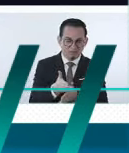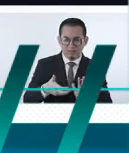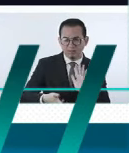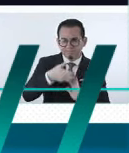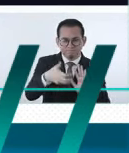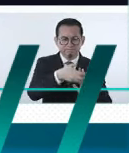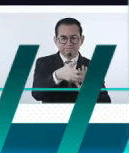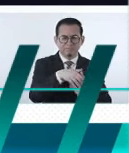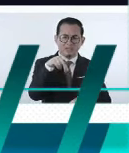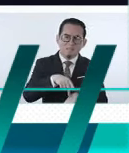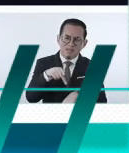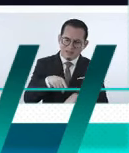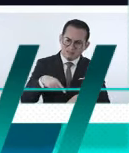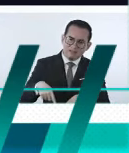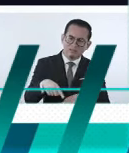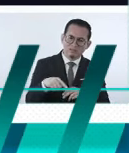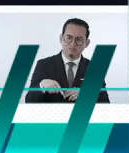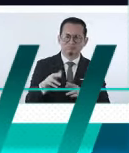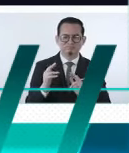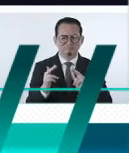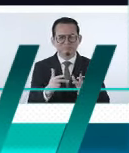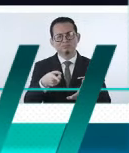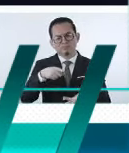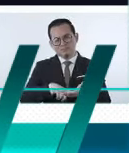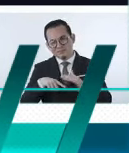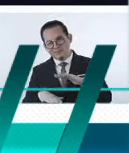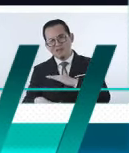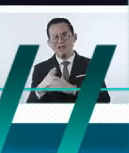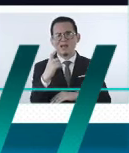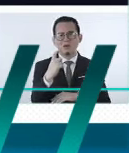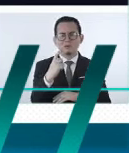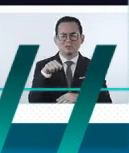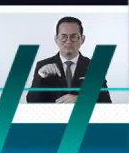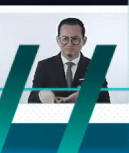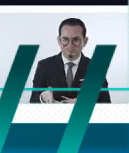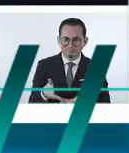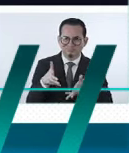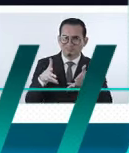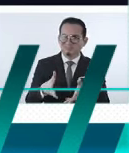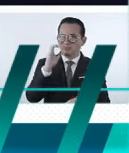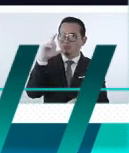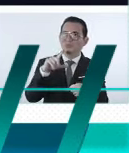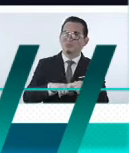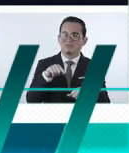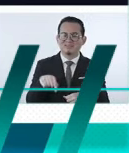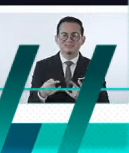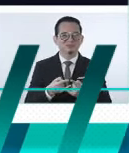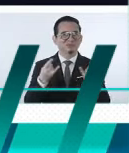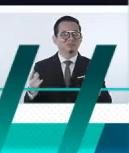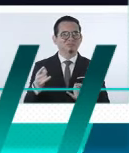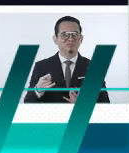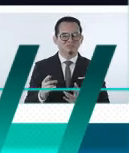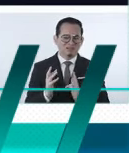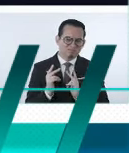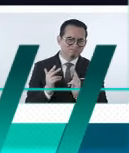Pero por supuesto que se ha dicho de Calica y de estas personas que han estado luchando contra el mal llamado Tren Maya desde antes que llegara López,